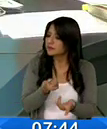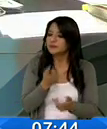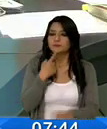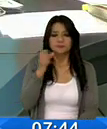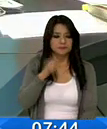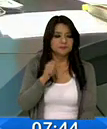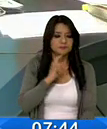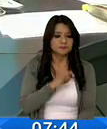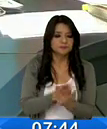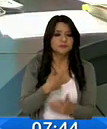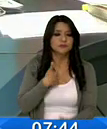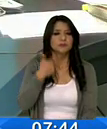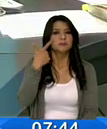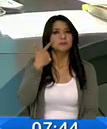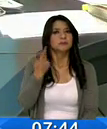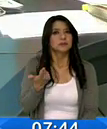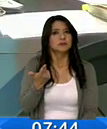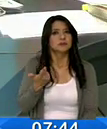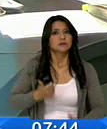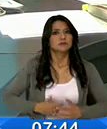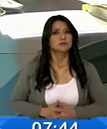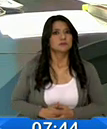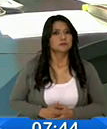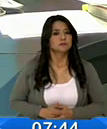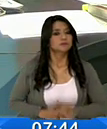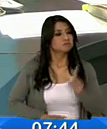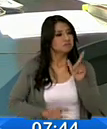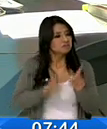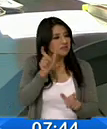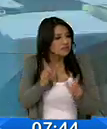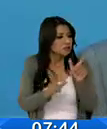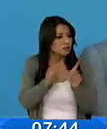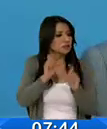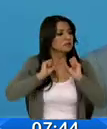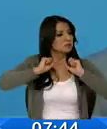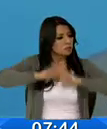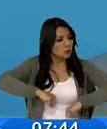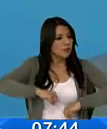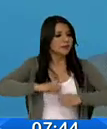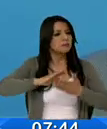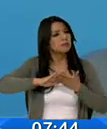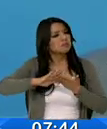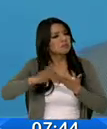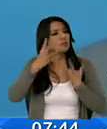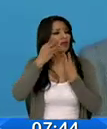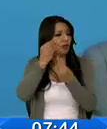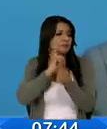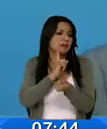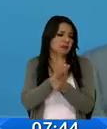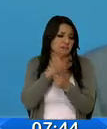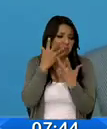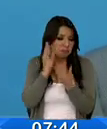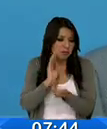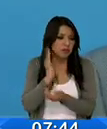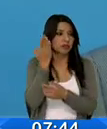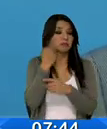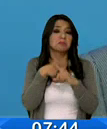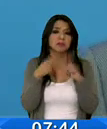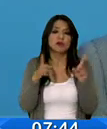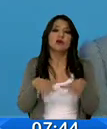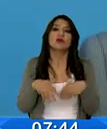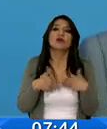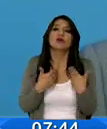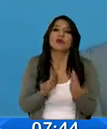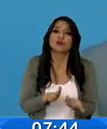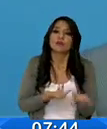Definitivamente, yo creo que toda persona puede arrepentirse. Lo que tenemos que hacer es buscar la manera